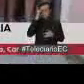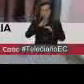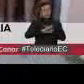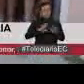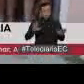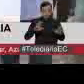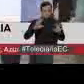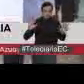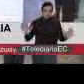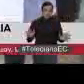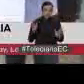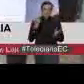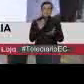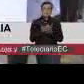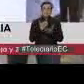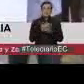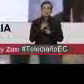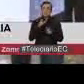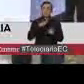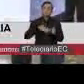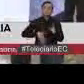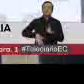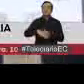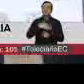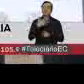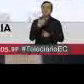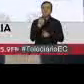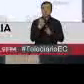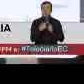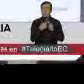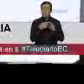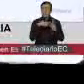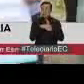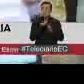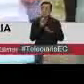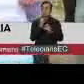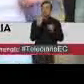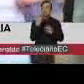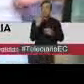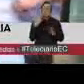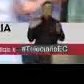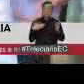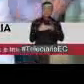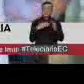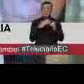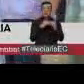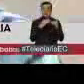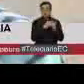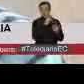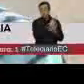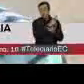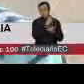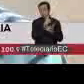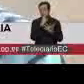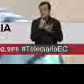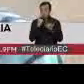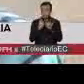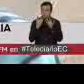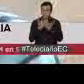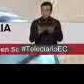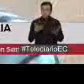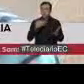impulsar la economía los agricultores recibieron un préstamo de van a ecuador de 15 mil dólares cada uno para poder